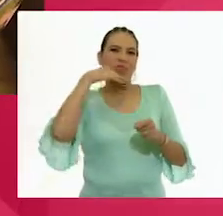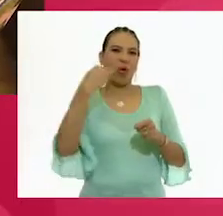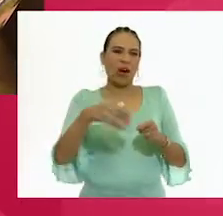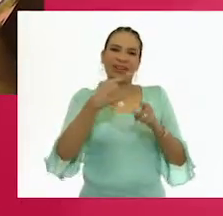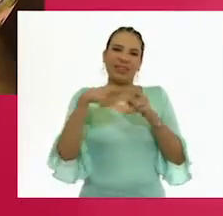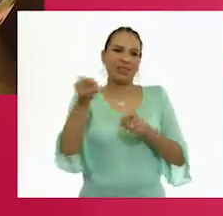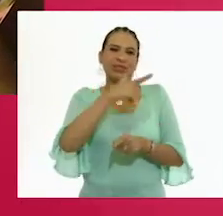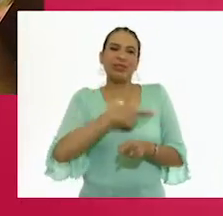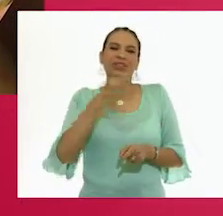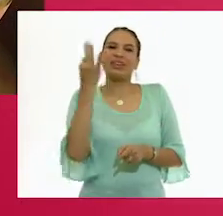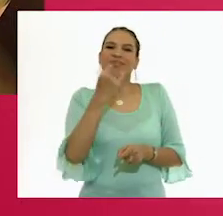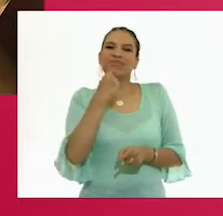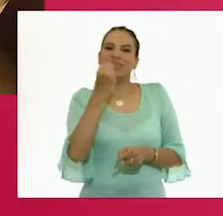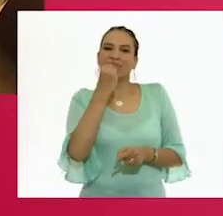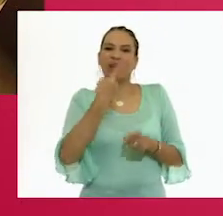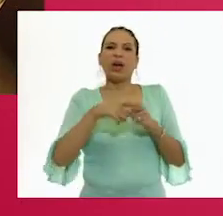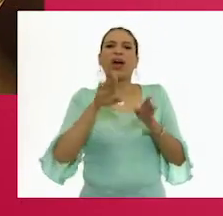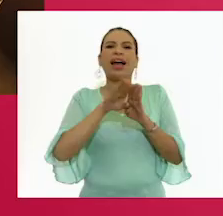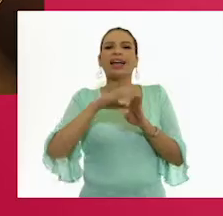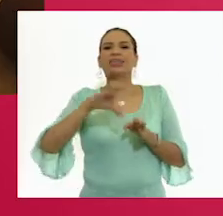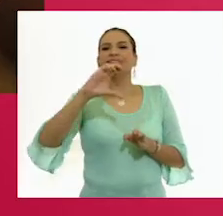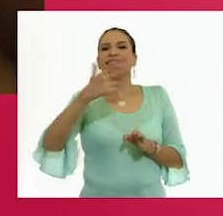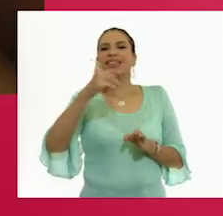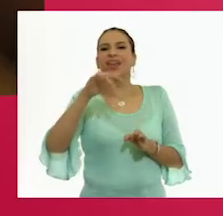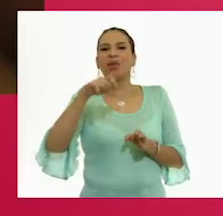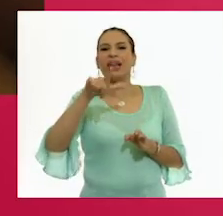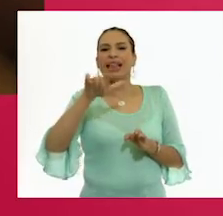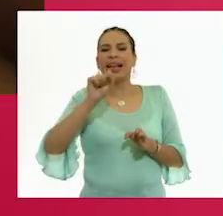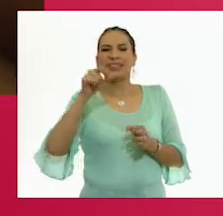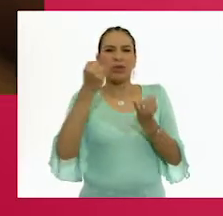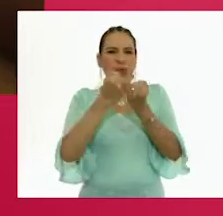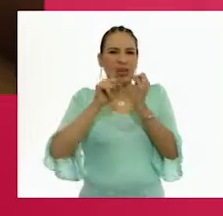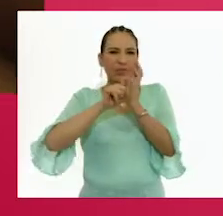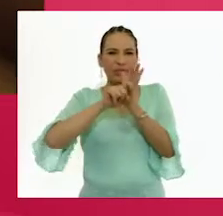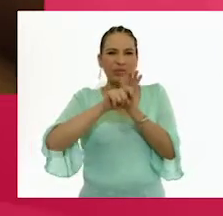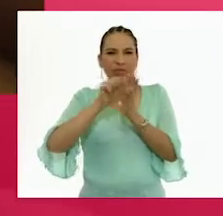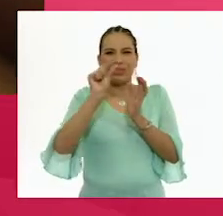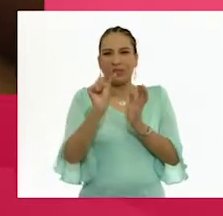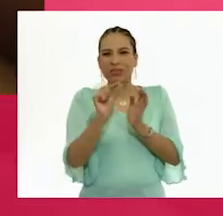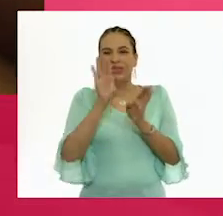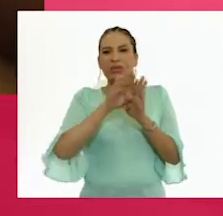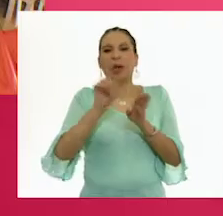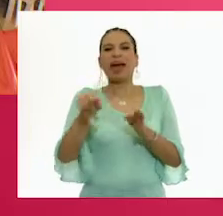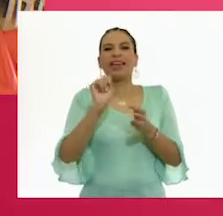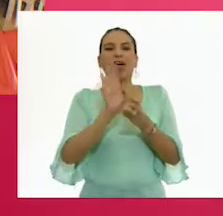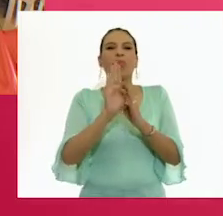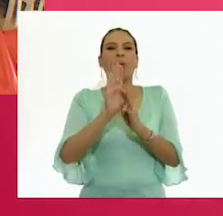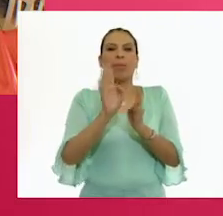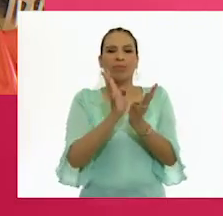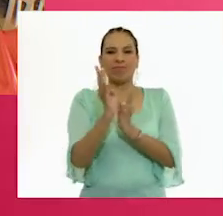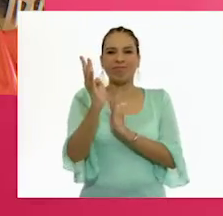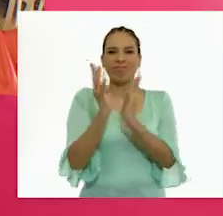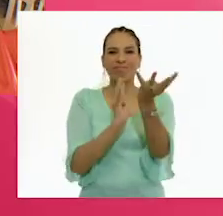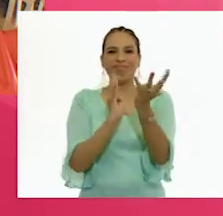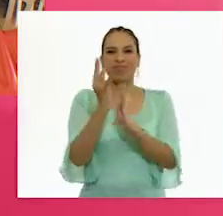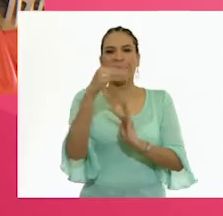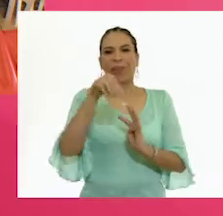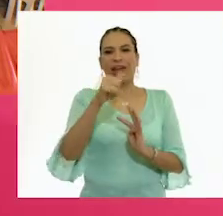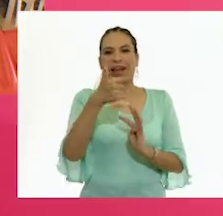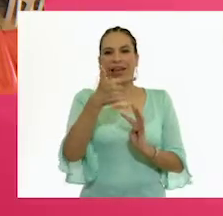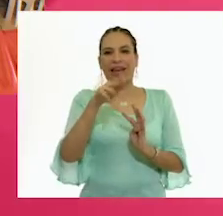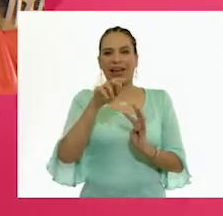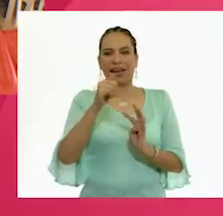paladares. Oye, ¿y qué hay de los chinicuiles? ¿De dónde los traen? Los chinicuiles son de la piña del maguey. Su temporada es en septiembre,